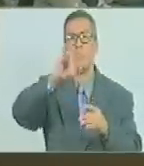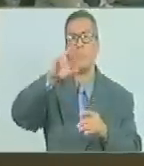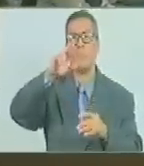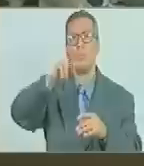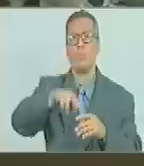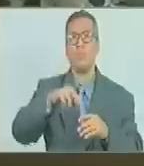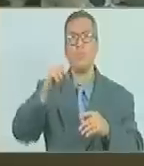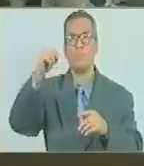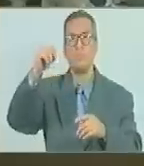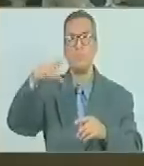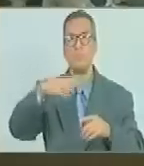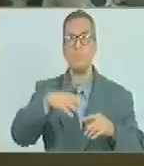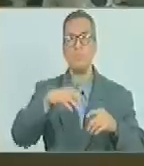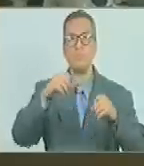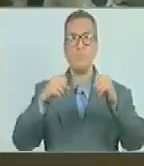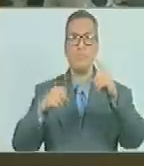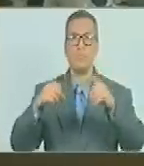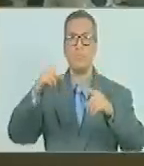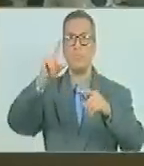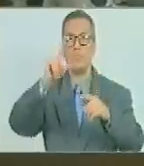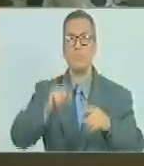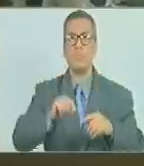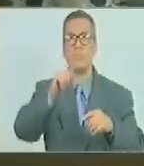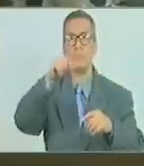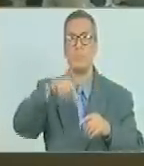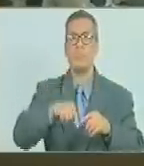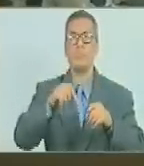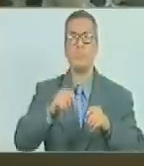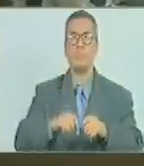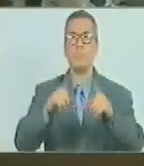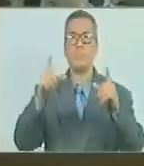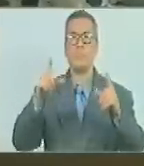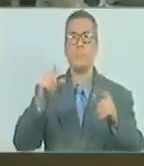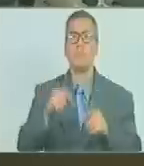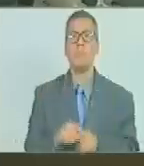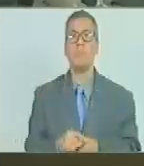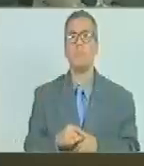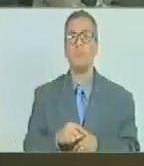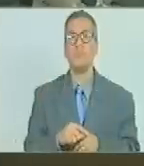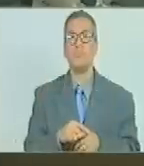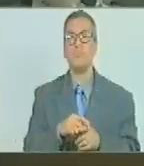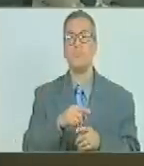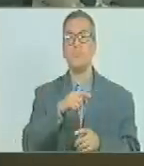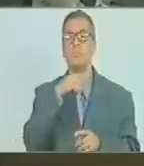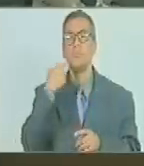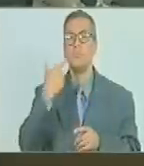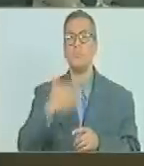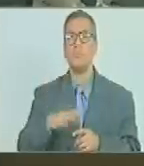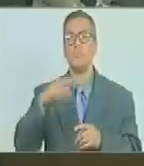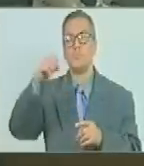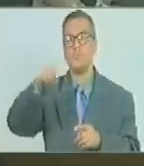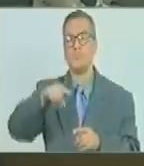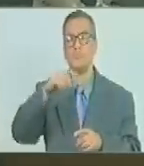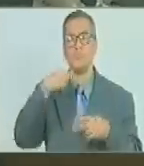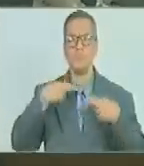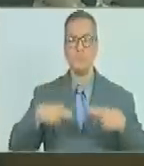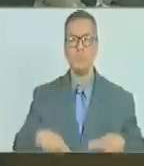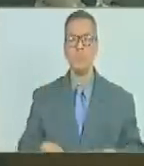unas lucecitas que apagaban luces en la tierra que eran vidas de seres humanos en esos bombardeos.